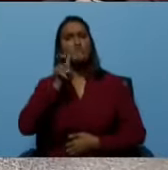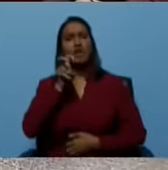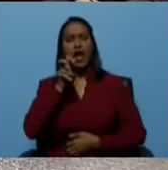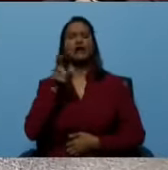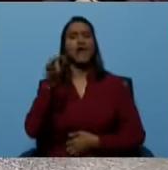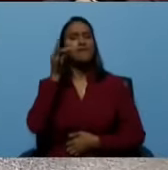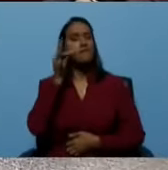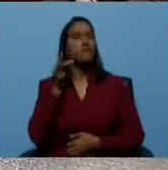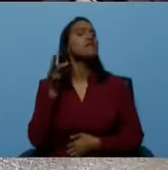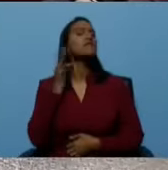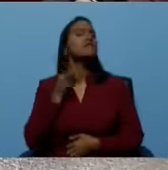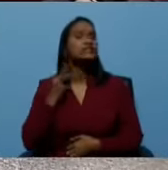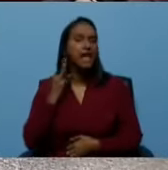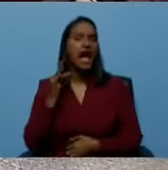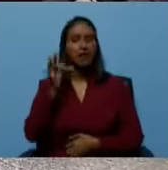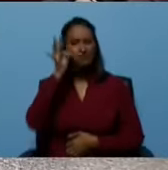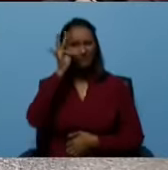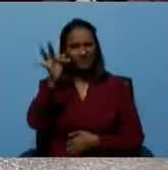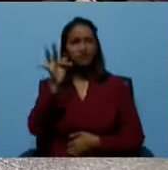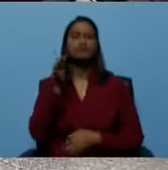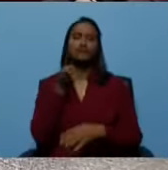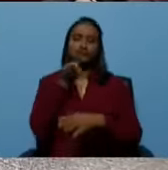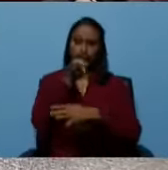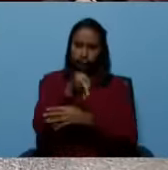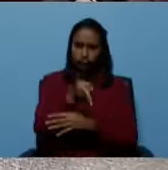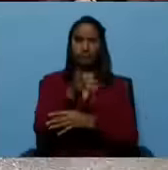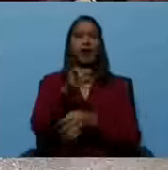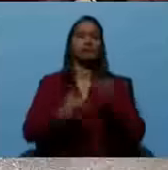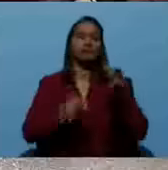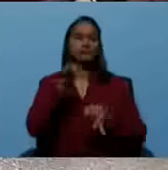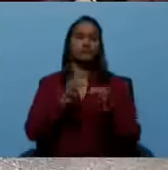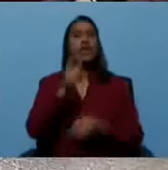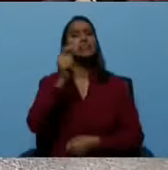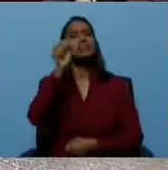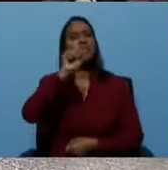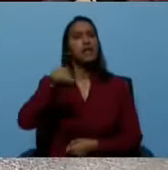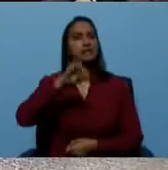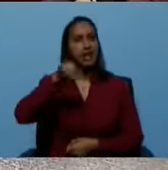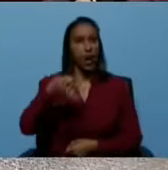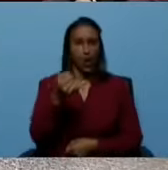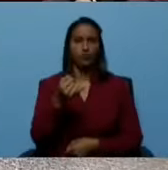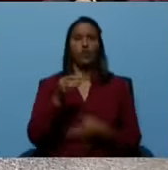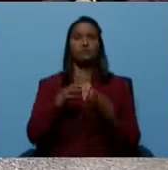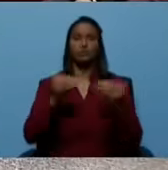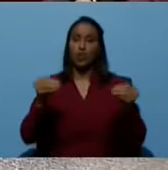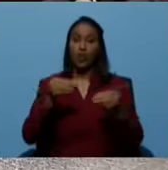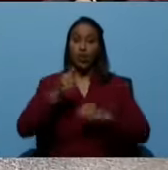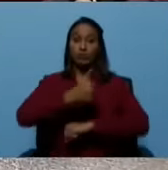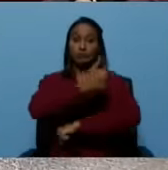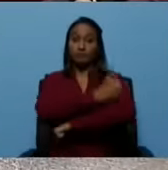los tres magistrados que integran la Sala Electoral del Tribunal Supremo de Justicia, la doctora Carislia Rodríguez,